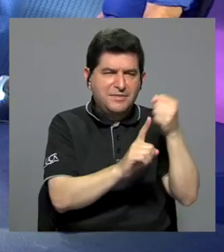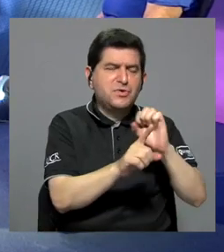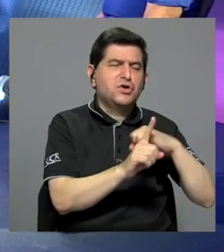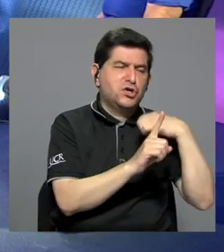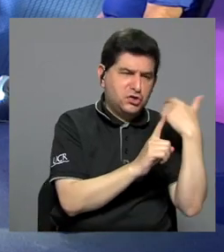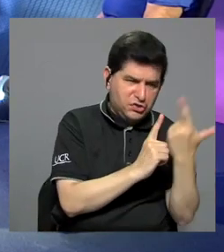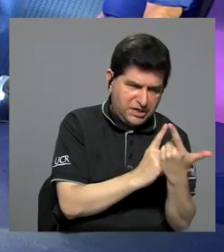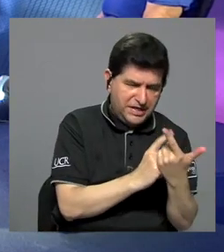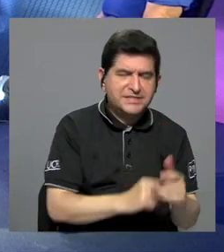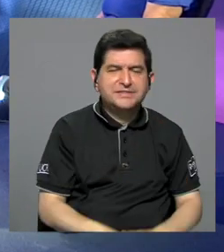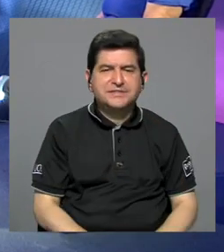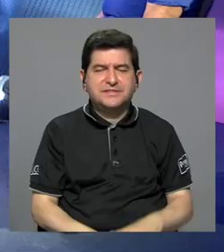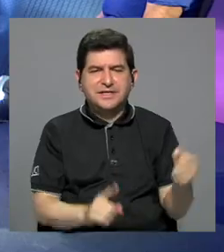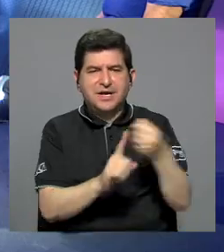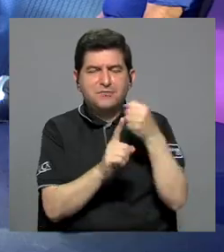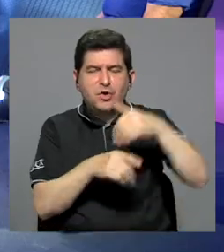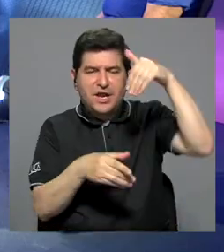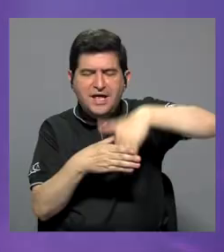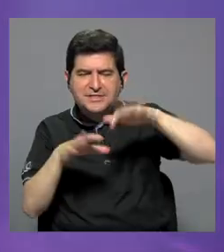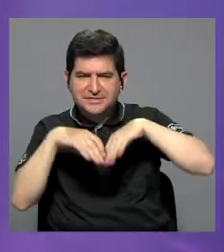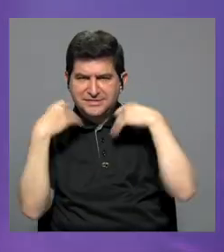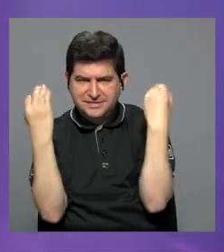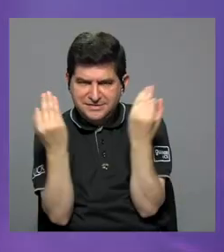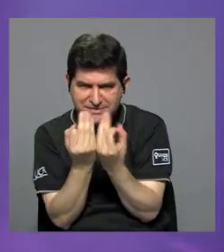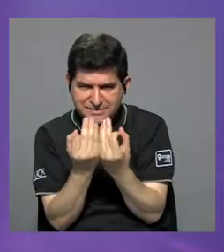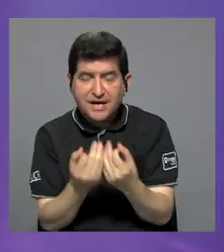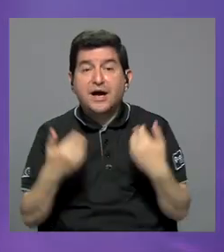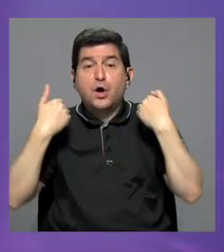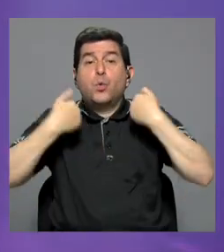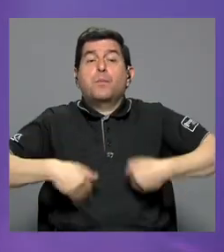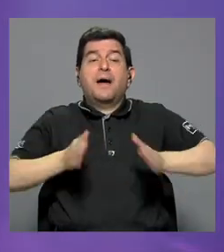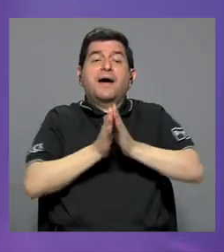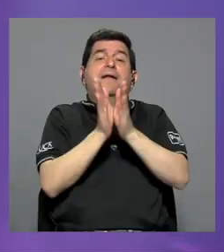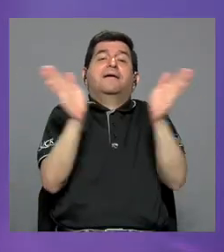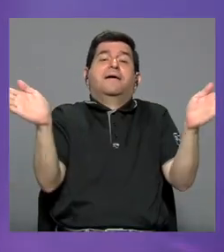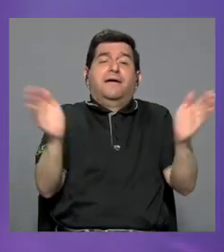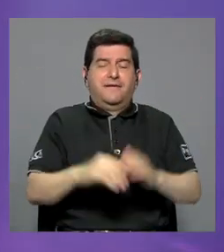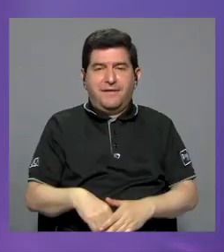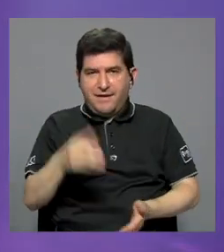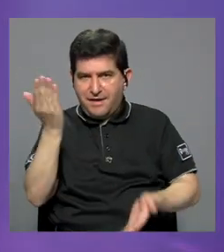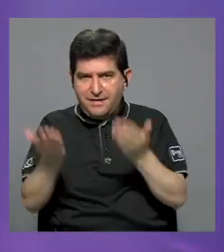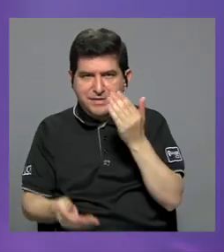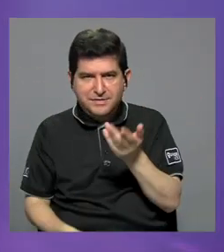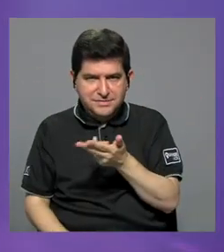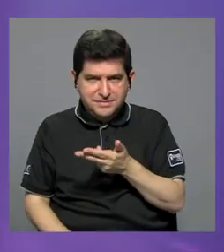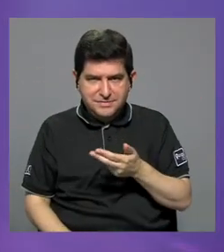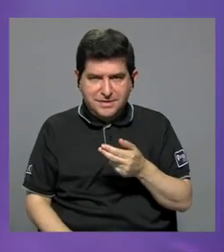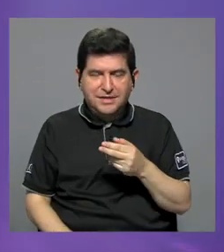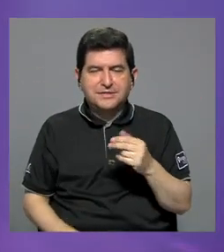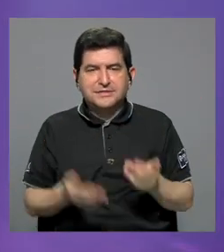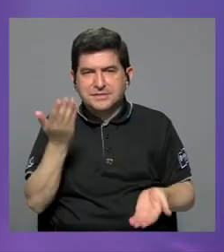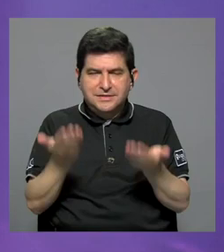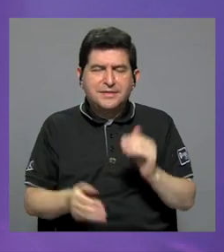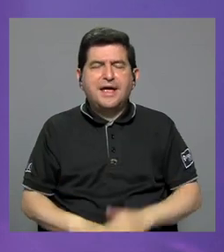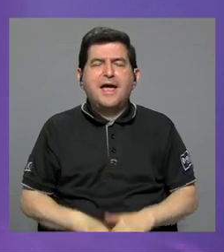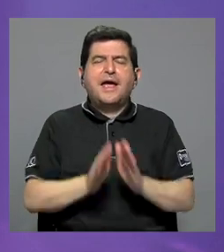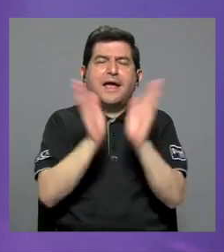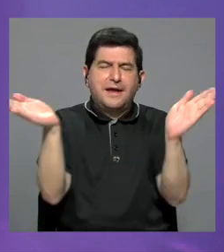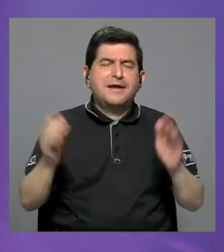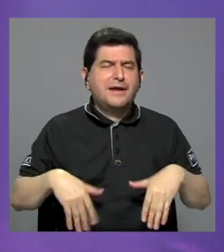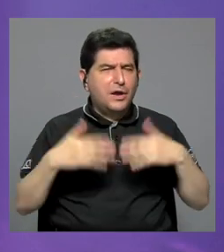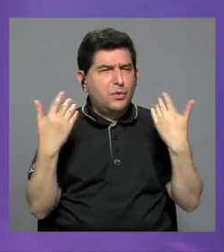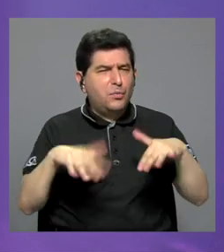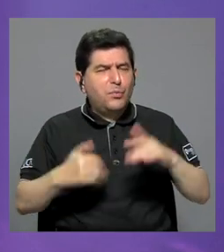violencia social, la violencia intrafamiliar, humana en general, ¿no? Que es un poco como ustedes parece, y aunque digamos en general,